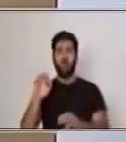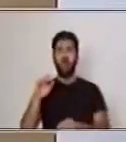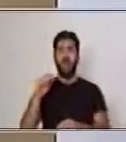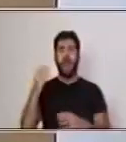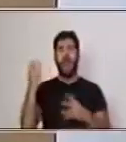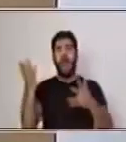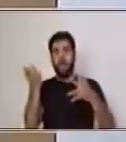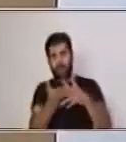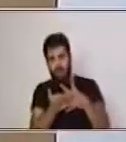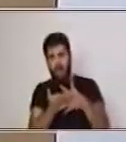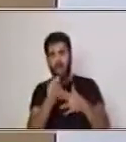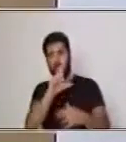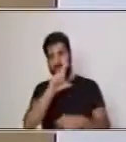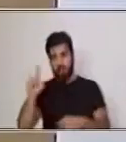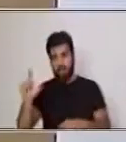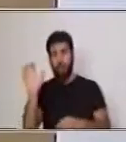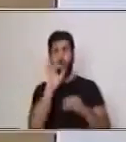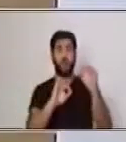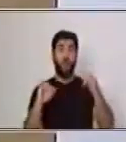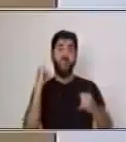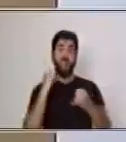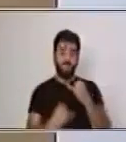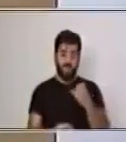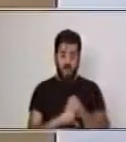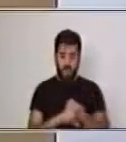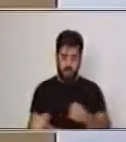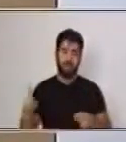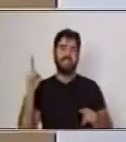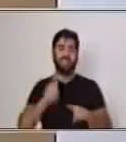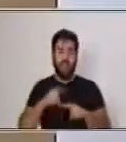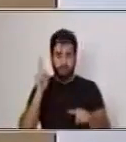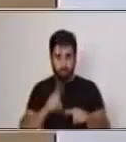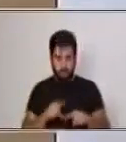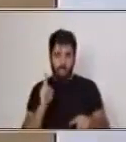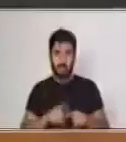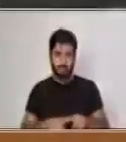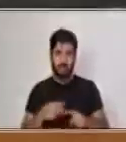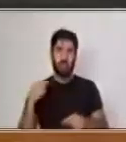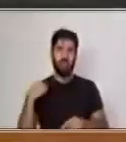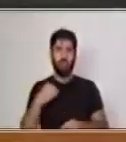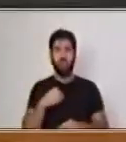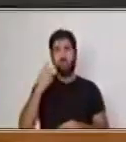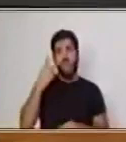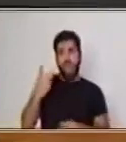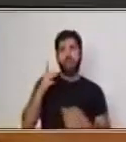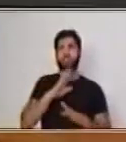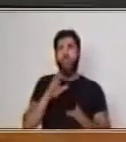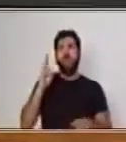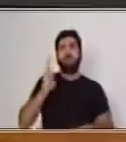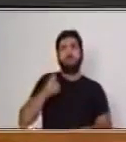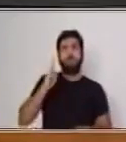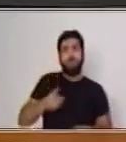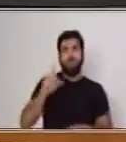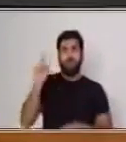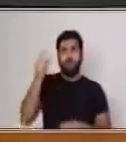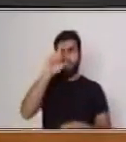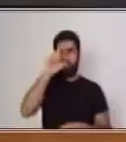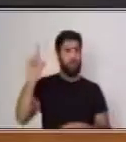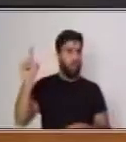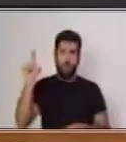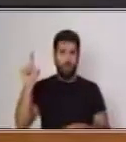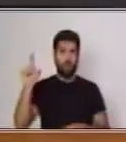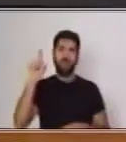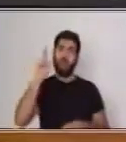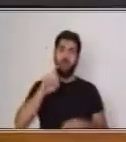muchas de las ideas que nosotros estemos viendo, que pensemos que sean las principales, es porque va a